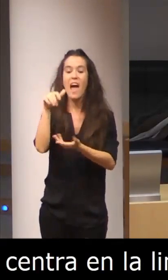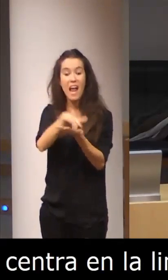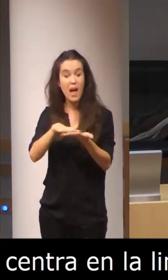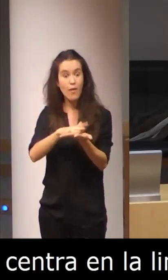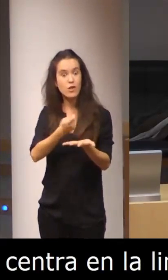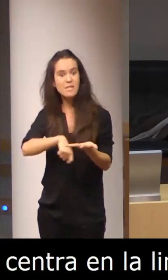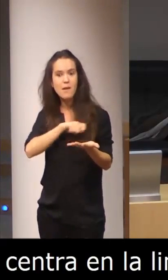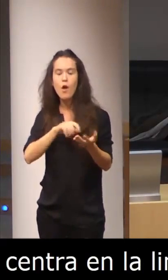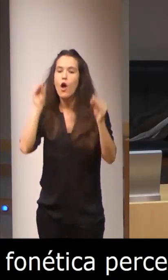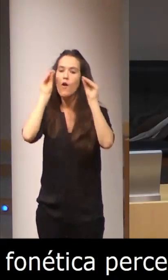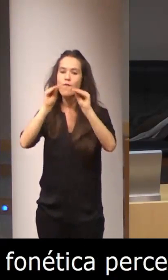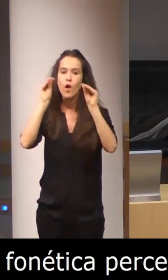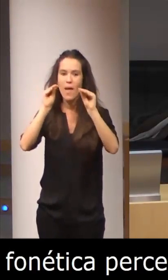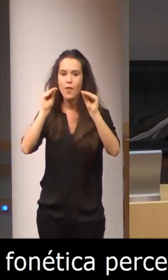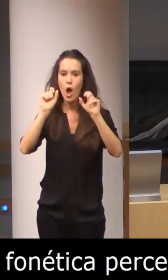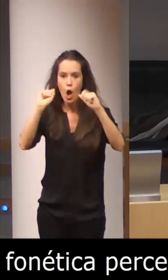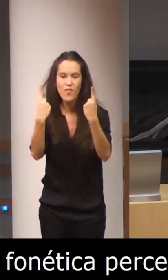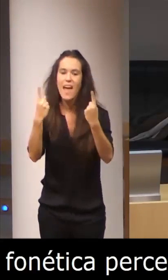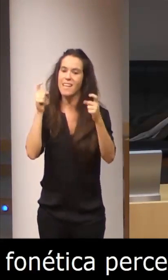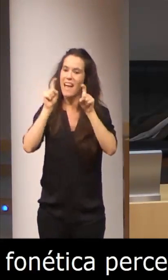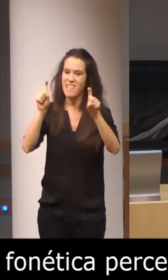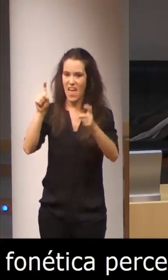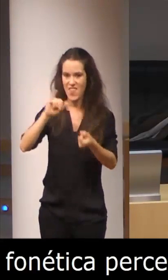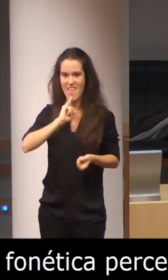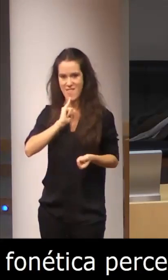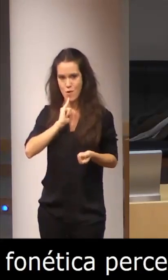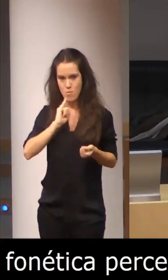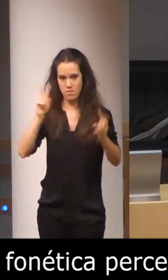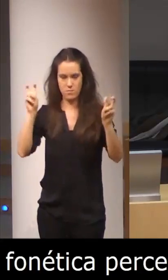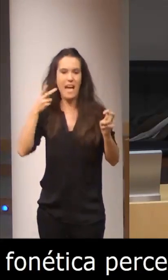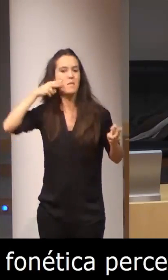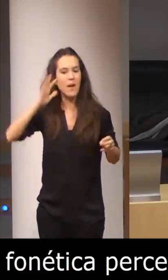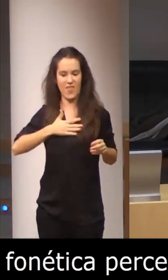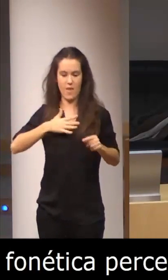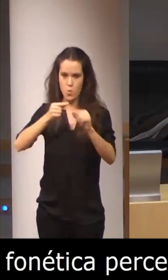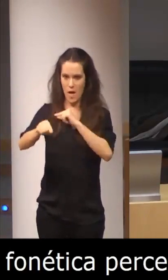Española en Formación Oficial y Enseñanza de Idiomas, Experiencia de la UNED.